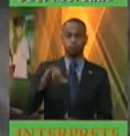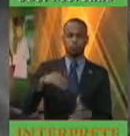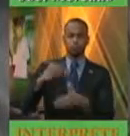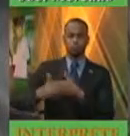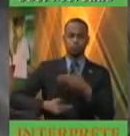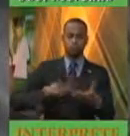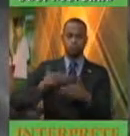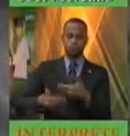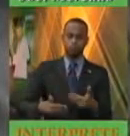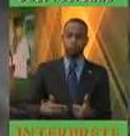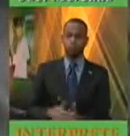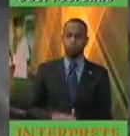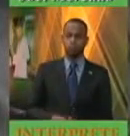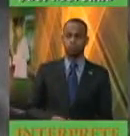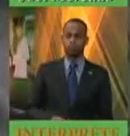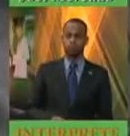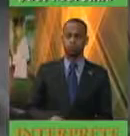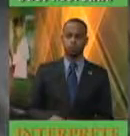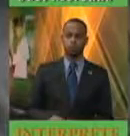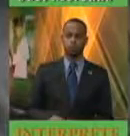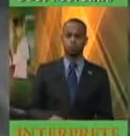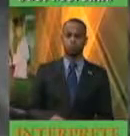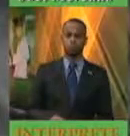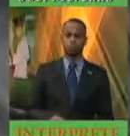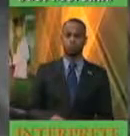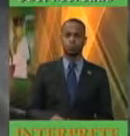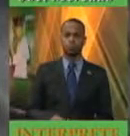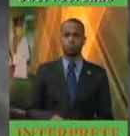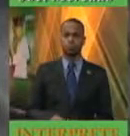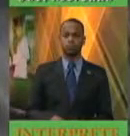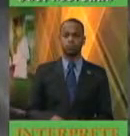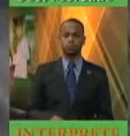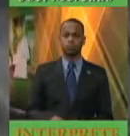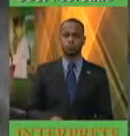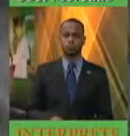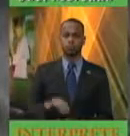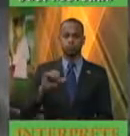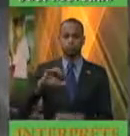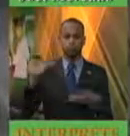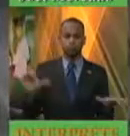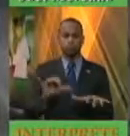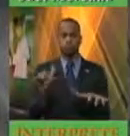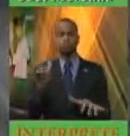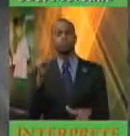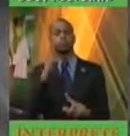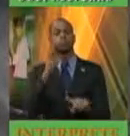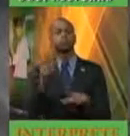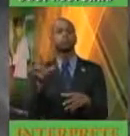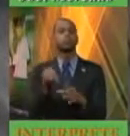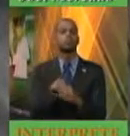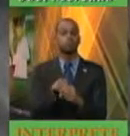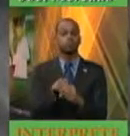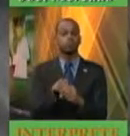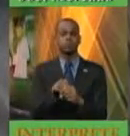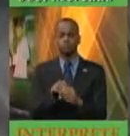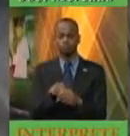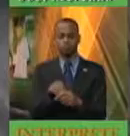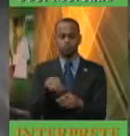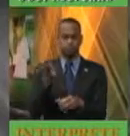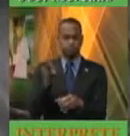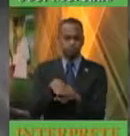¿verdad? Pero indudablemente que acciones como esta para la participación